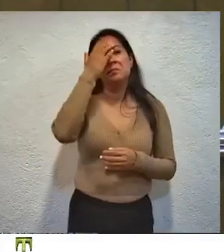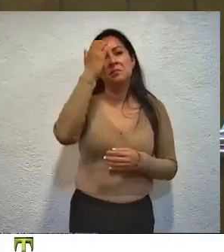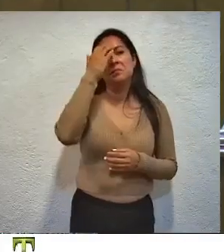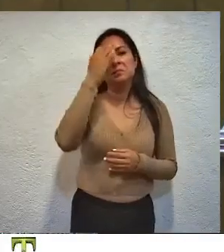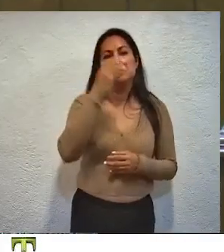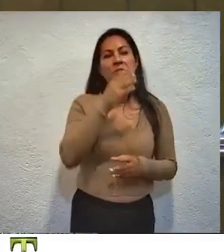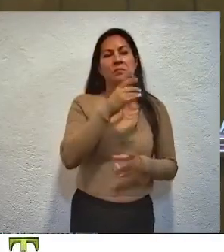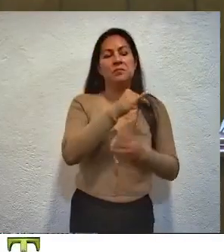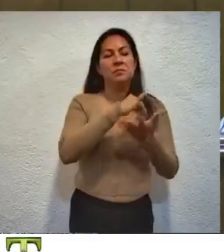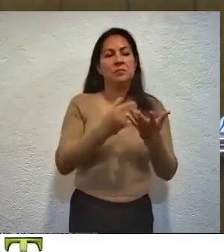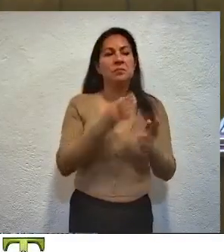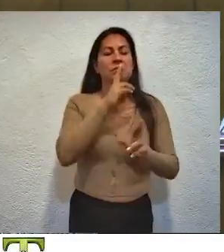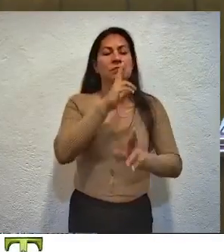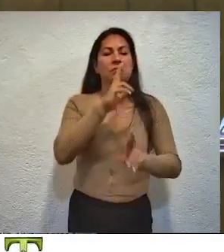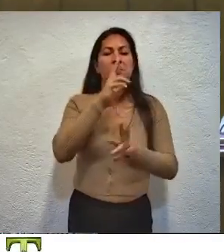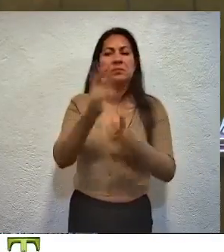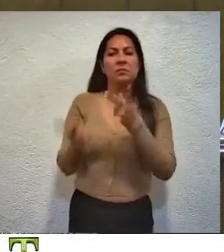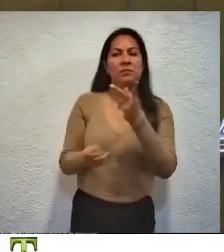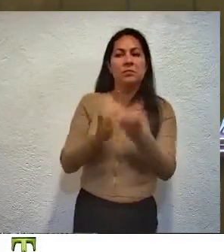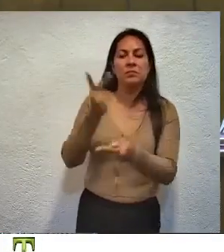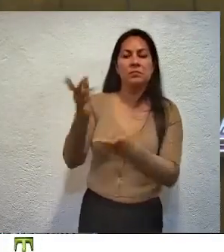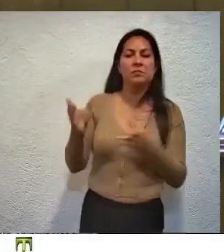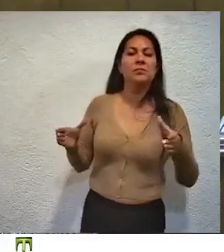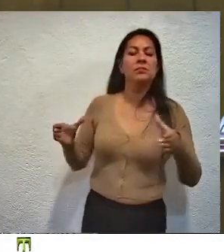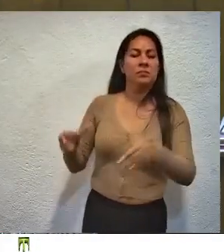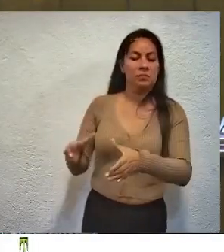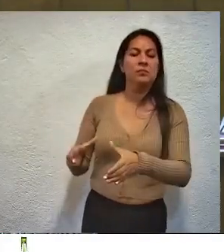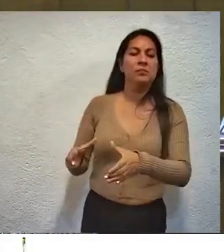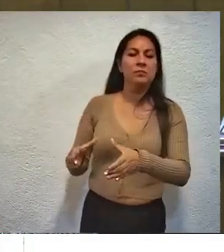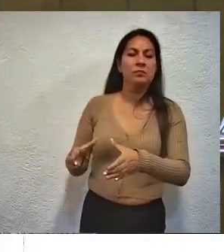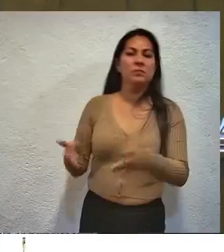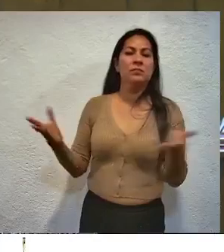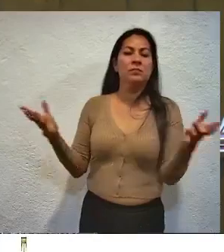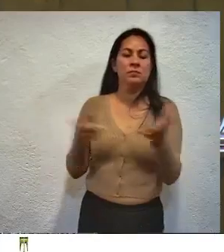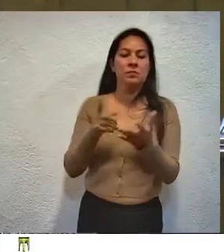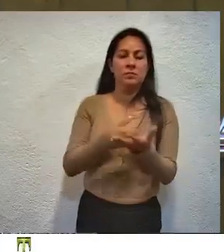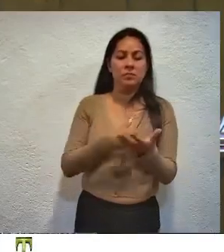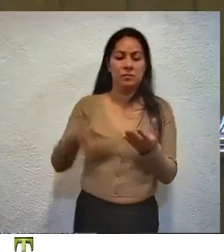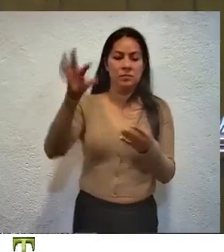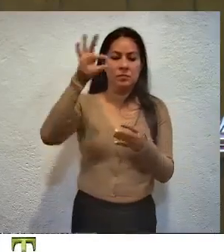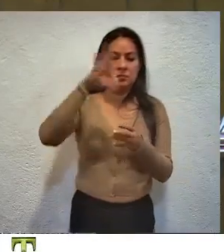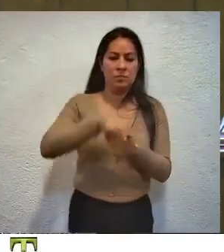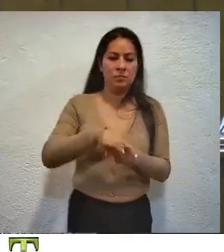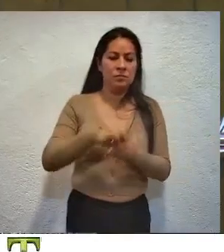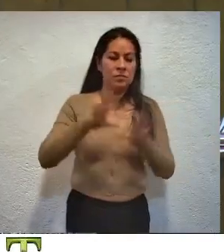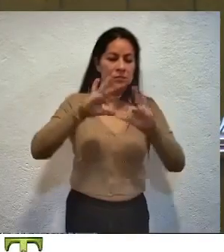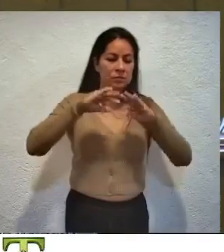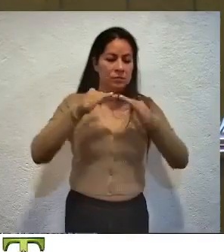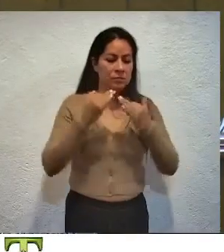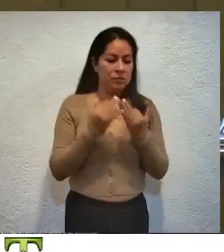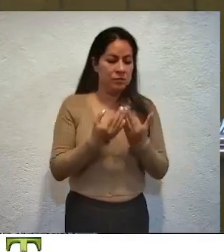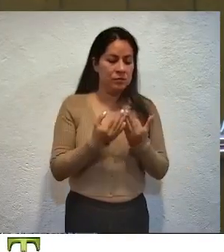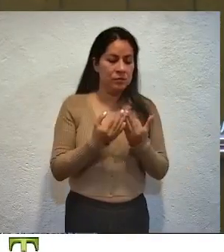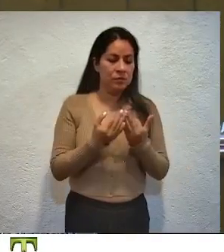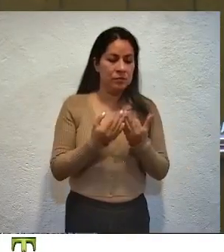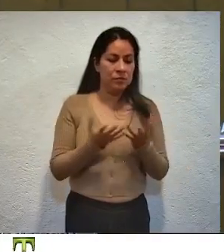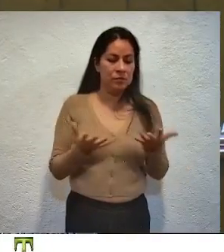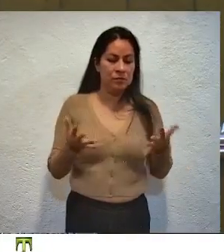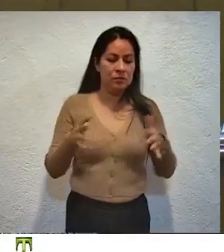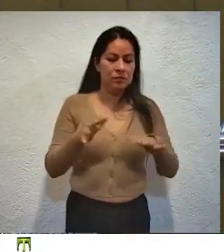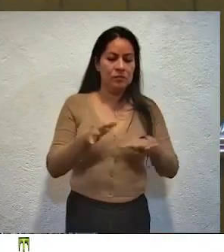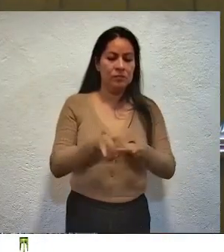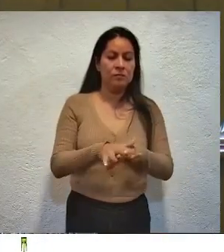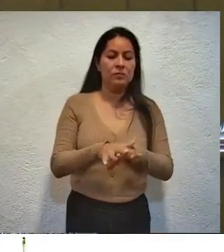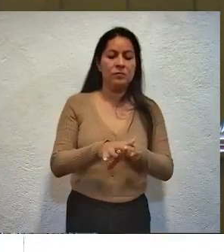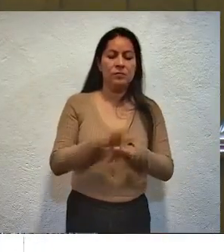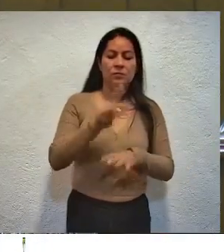de resultados de esta consulta comunitaria y se sometió a votación la forma en que se integraría